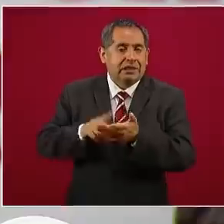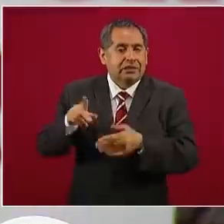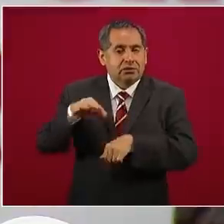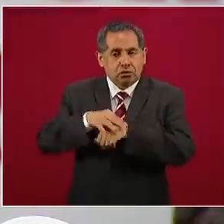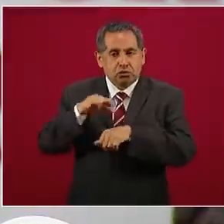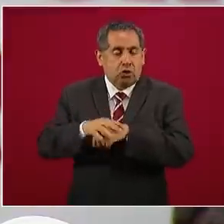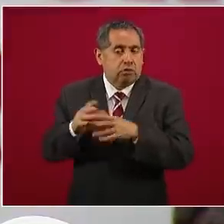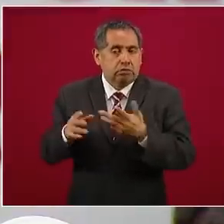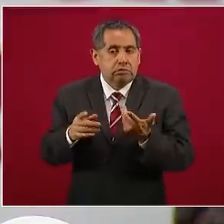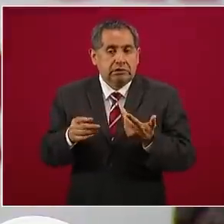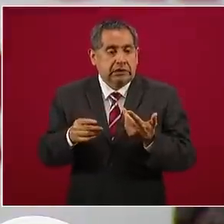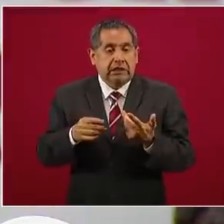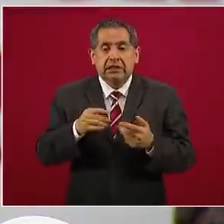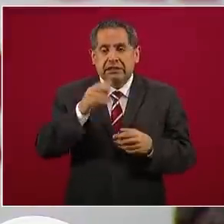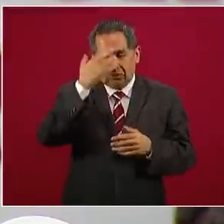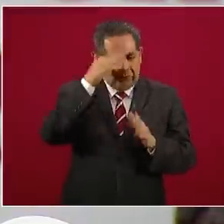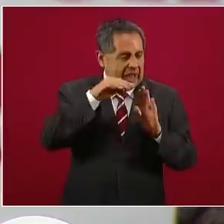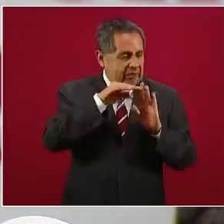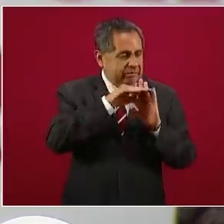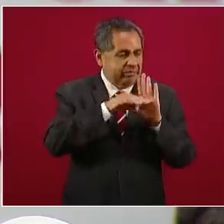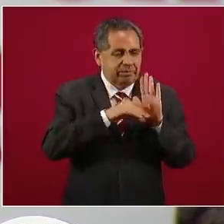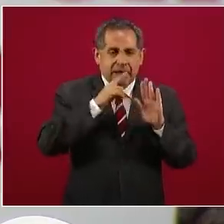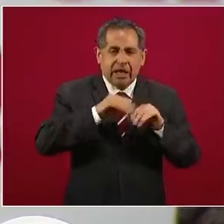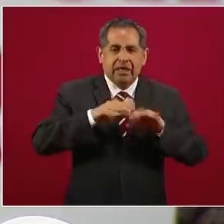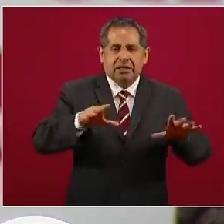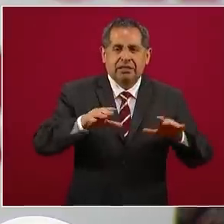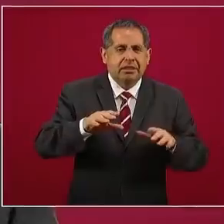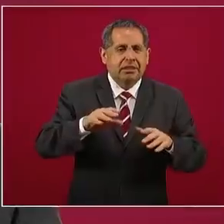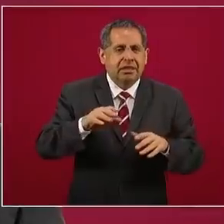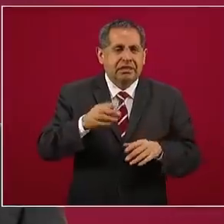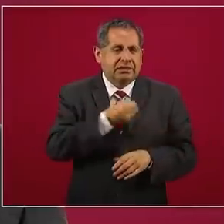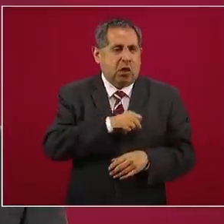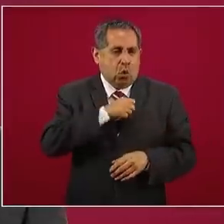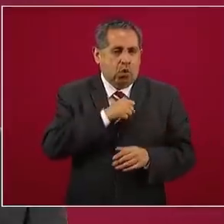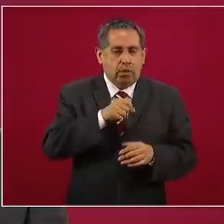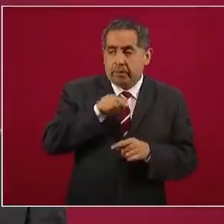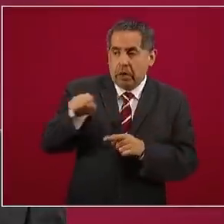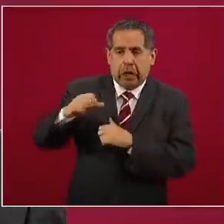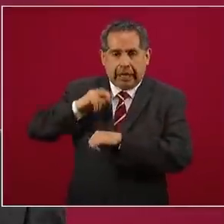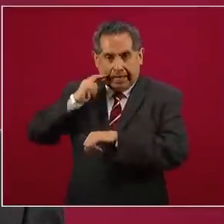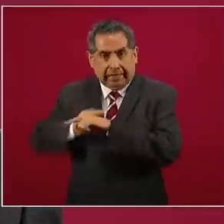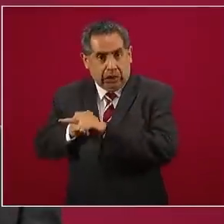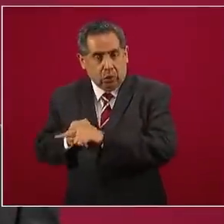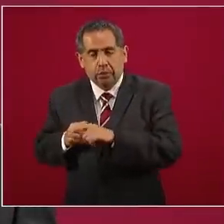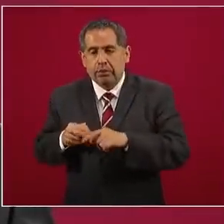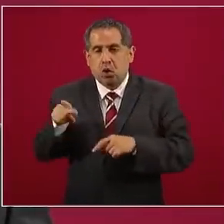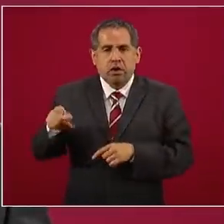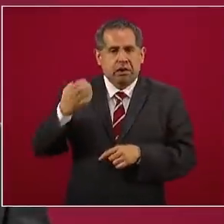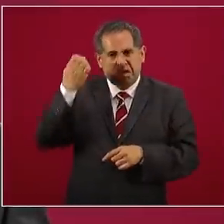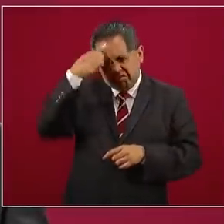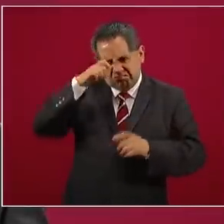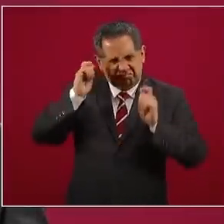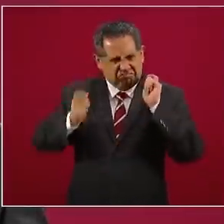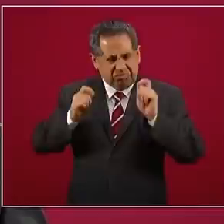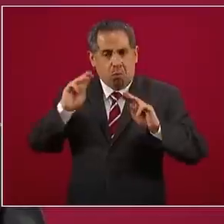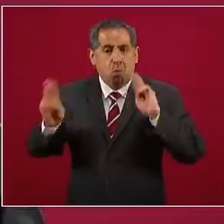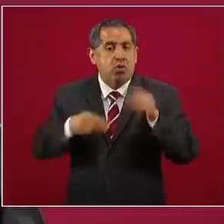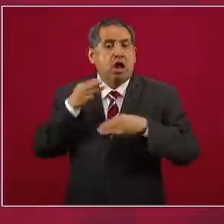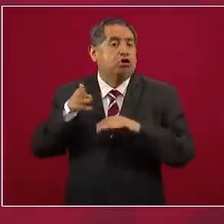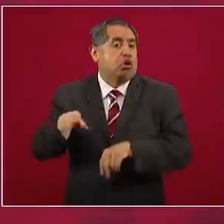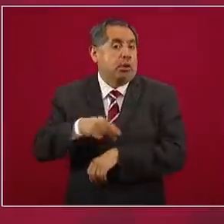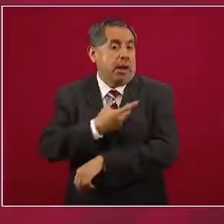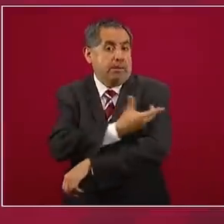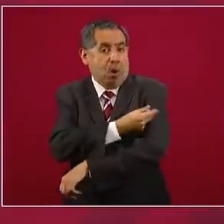cual depende el catálogo de insumos para la salud, el compendio de insumos para la salud, sino además es un experto mundial en vacunas.